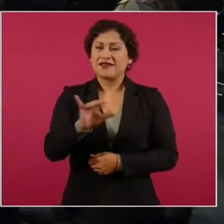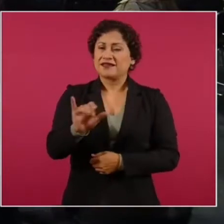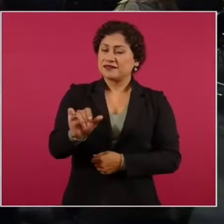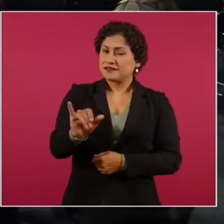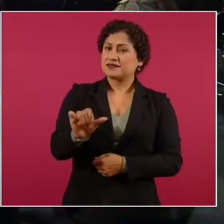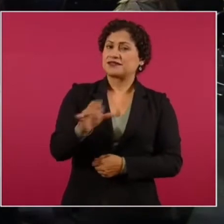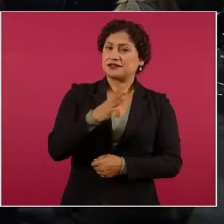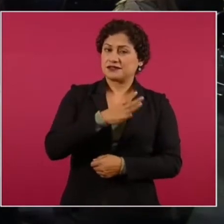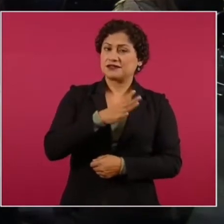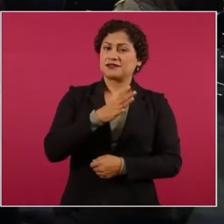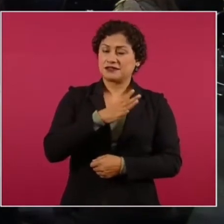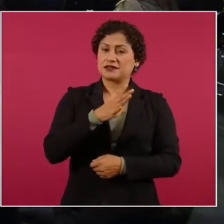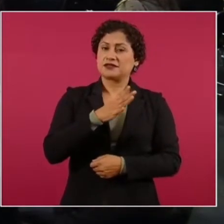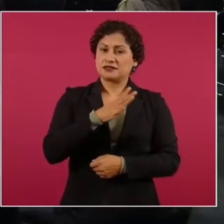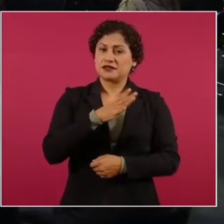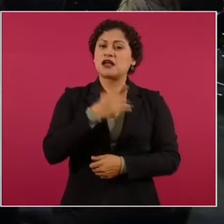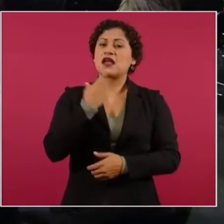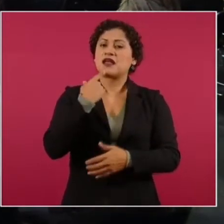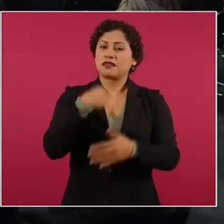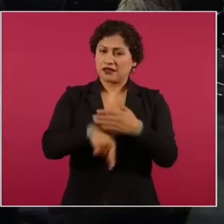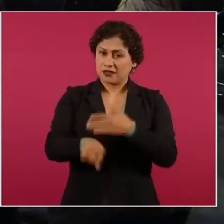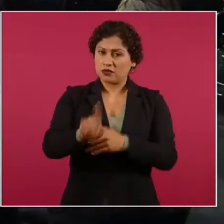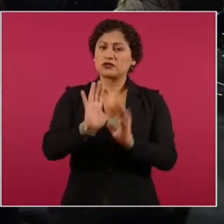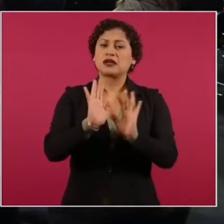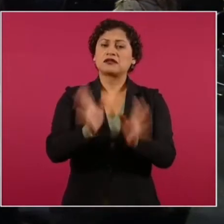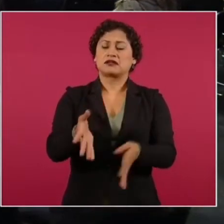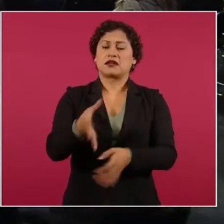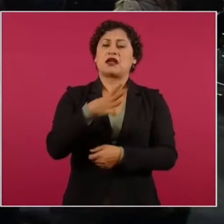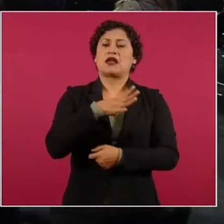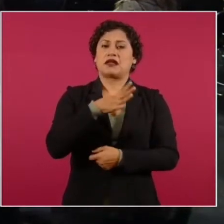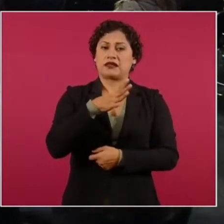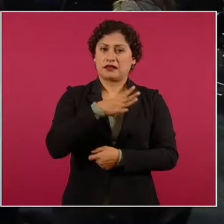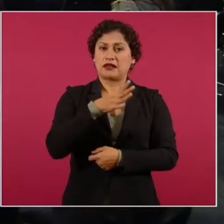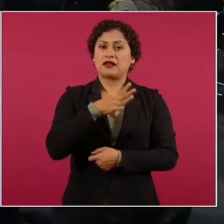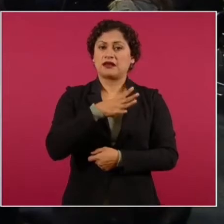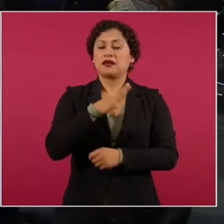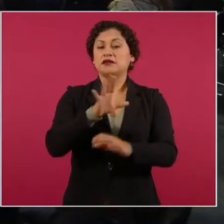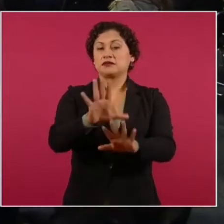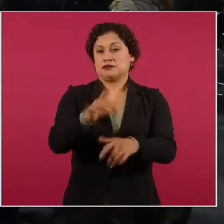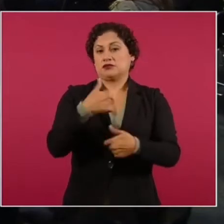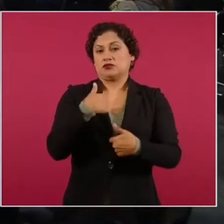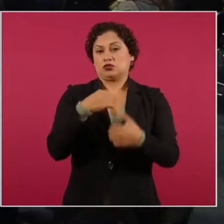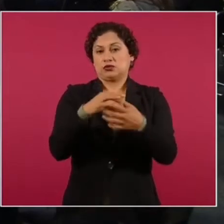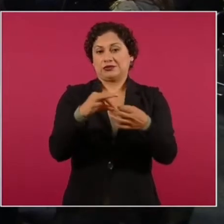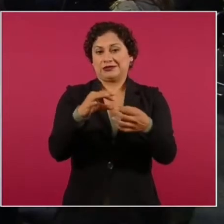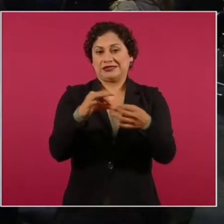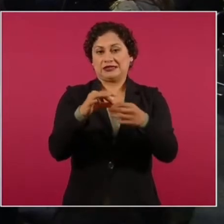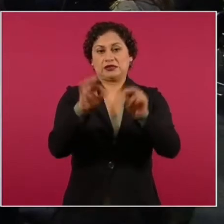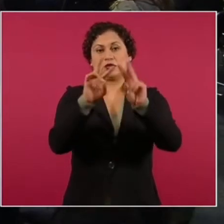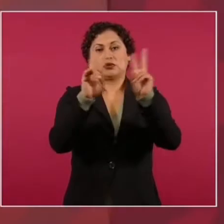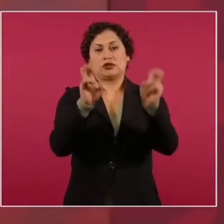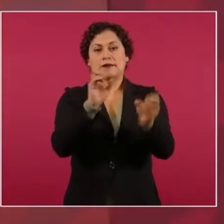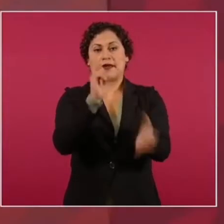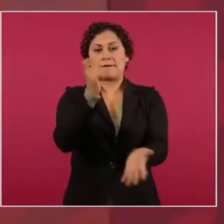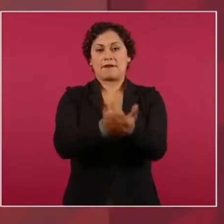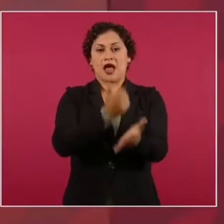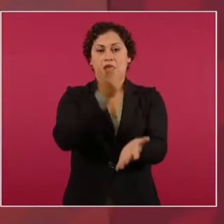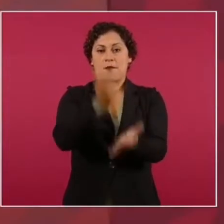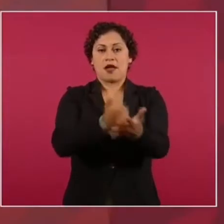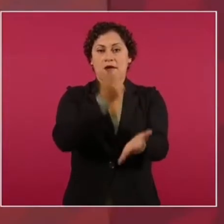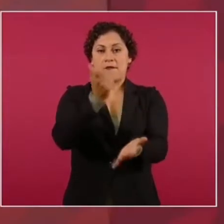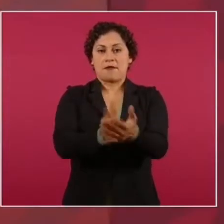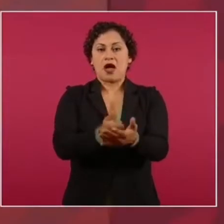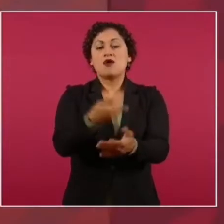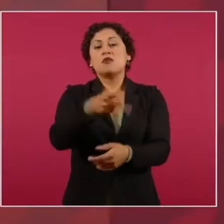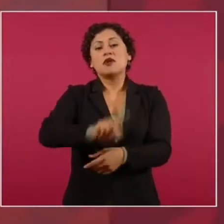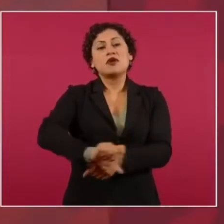Sí, hay denuncias y les hablo de los pavos, pero tengo otros